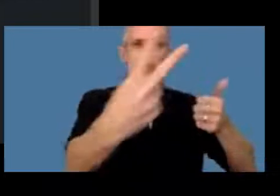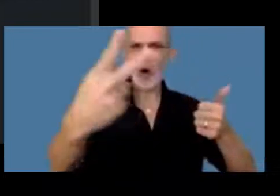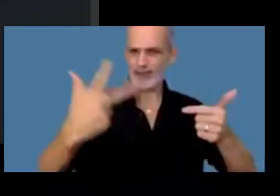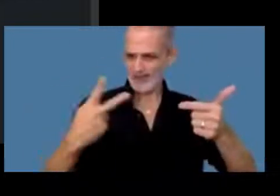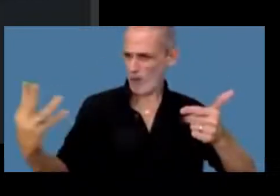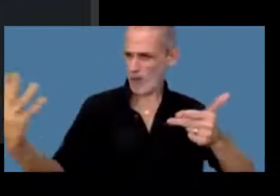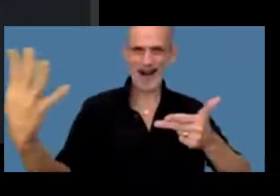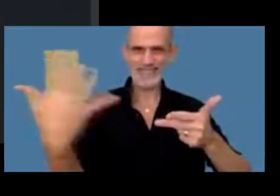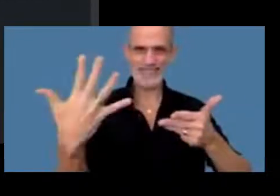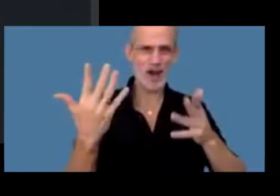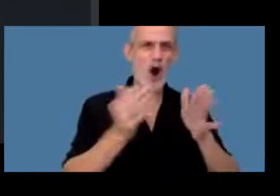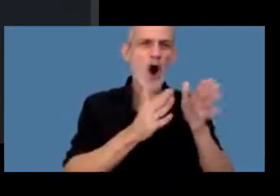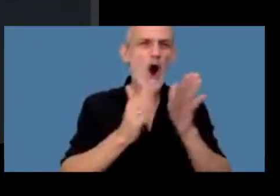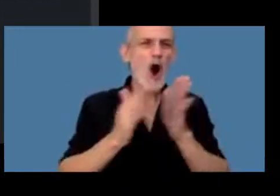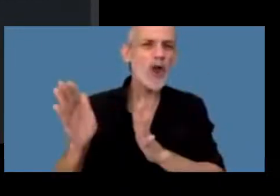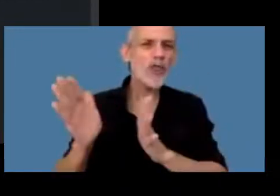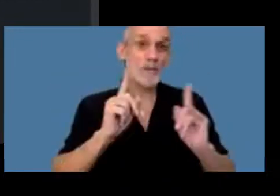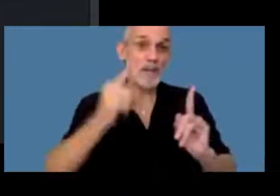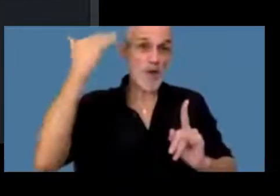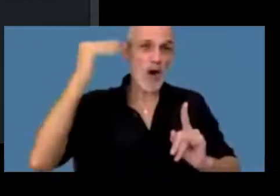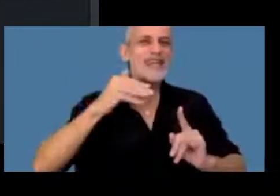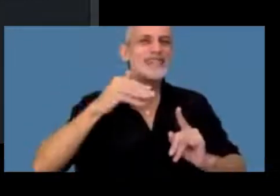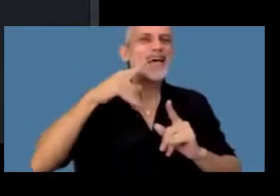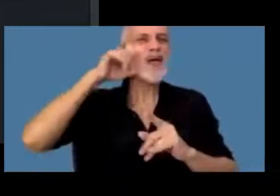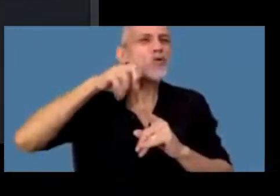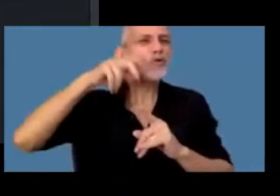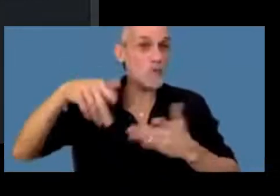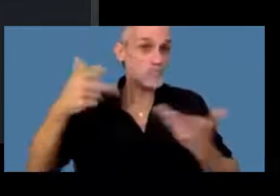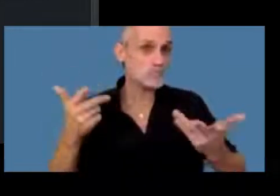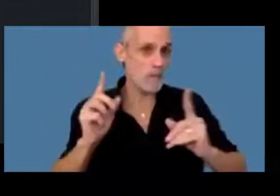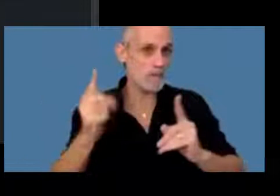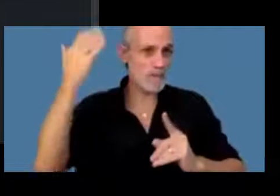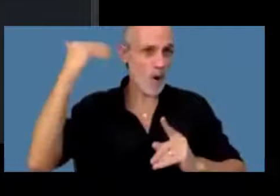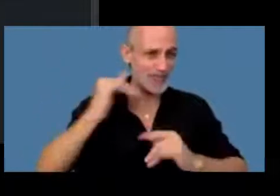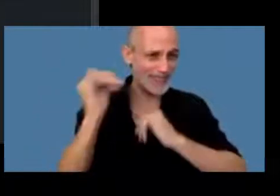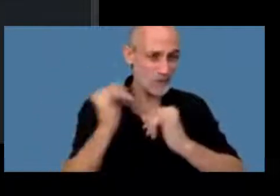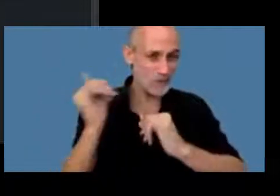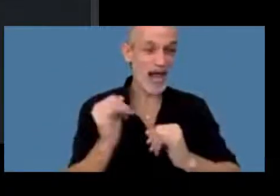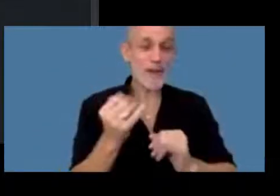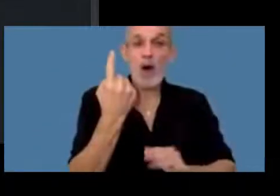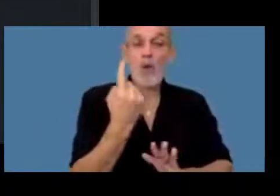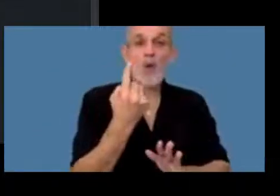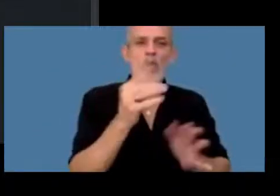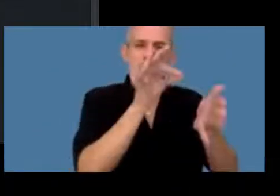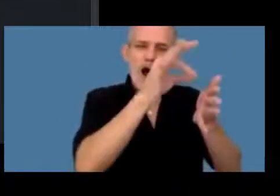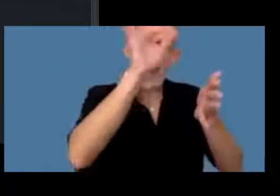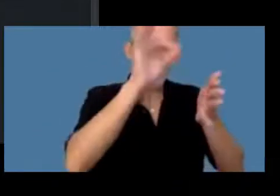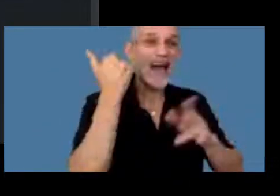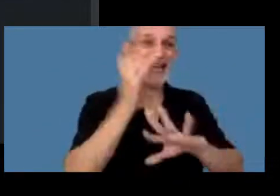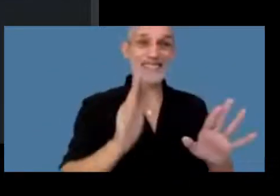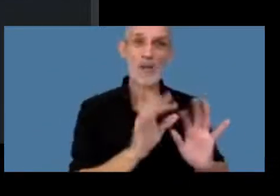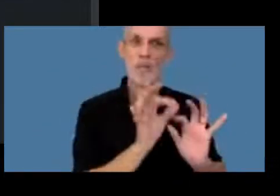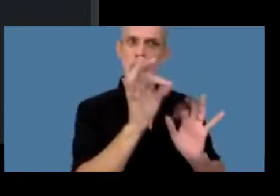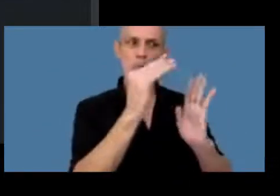circuitos de Fowler-Newton, vayamos a los circuitos de Fowler-Newton, ¿no? En donde uno tildaba determinadas normas que se